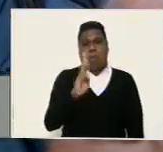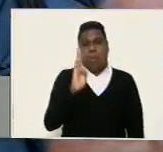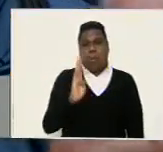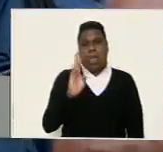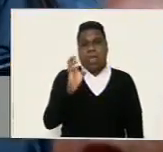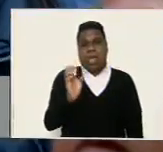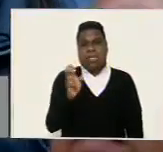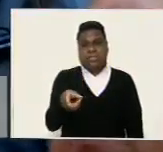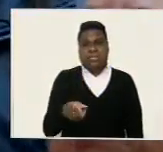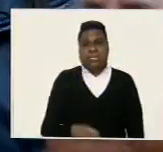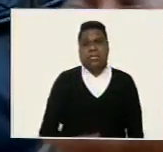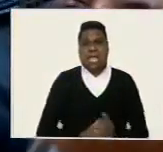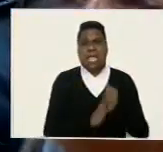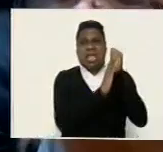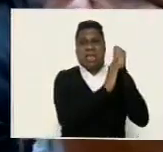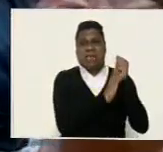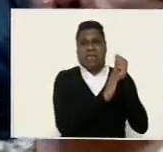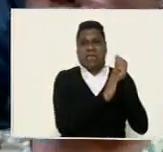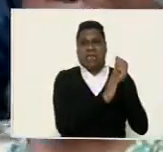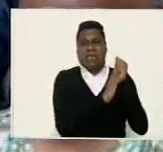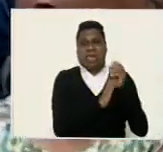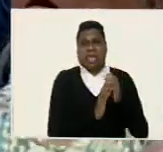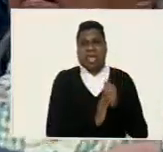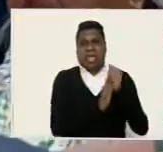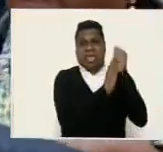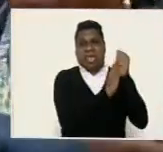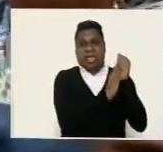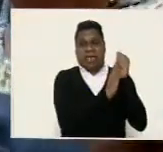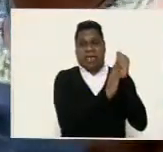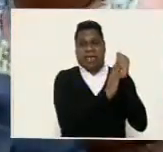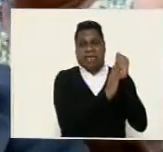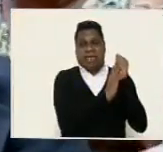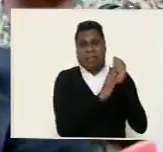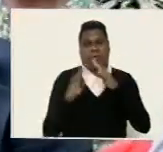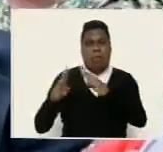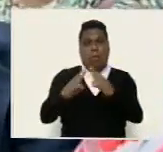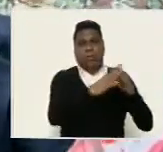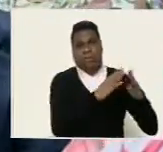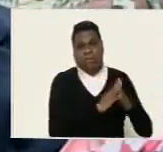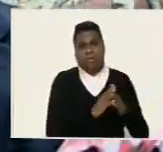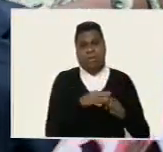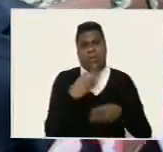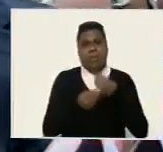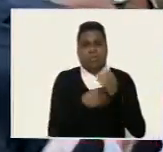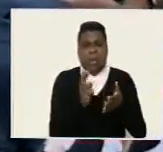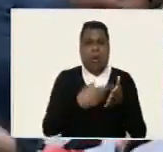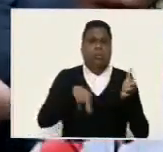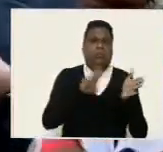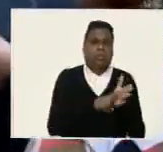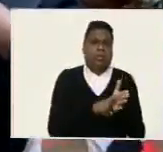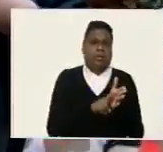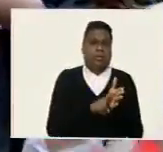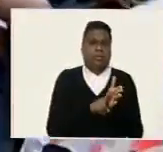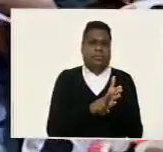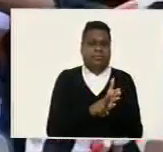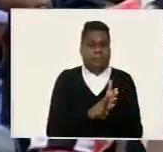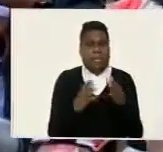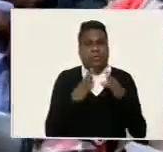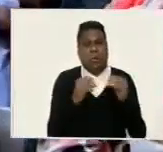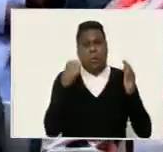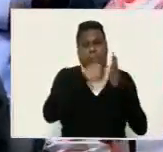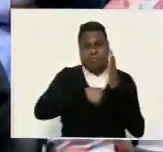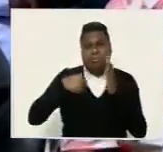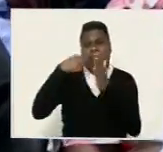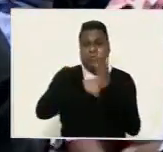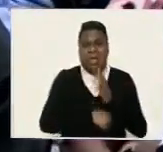líder comunitario, usted integrante del Consejo Comunal, alcalde, gobernador, vamos a redoblar la marcha, vamos a redoblar la batalla en las